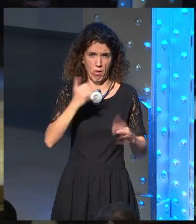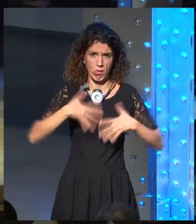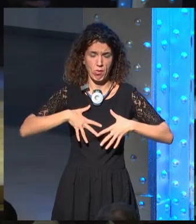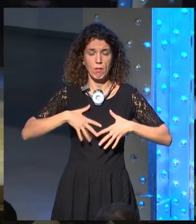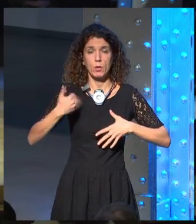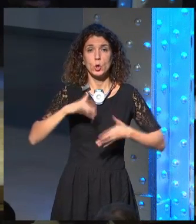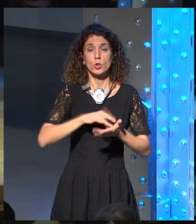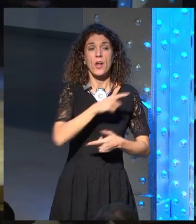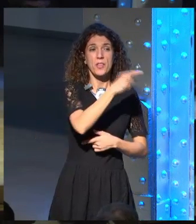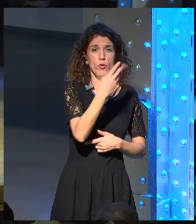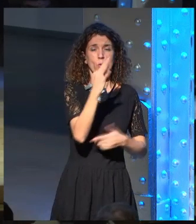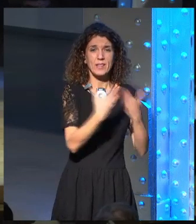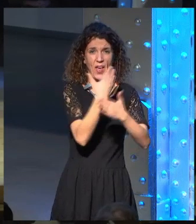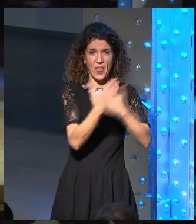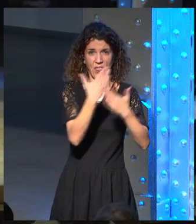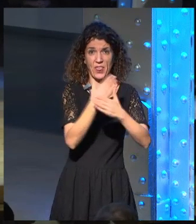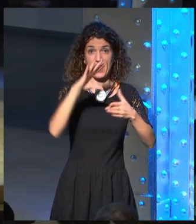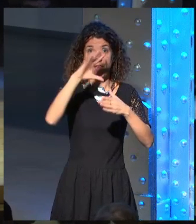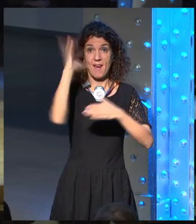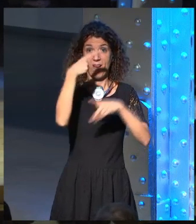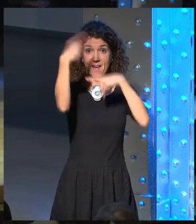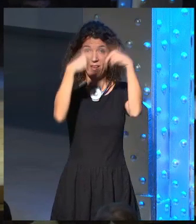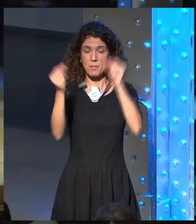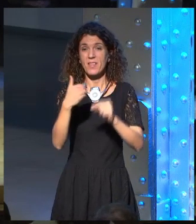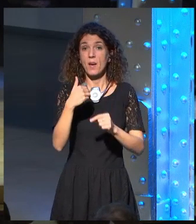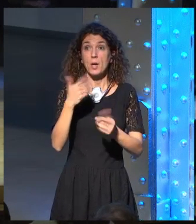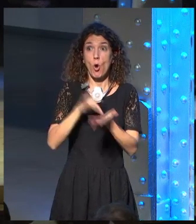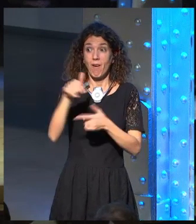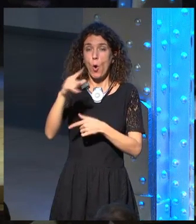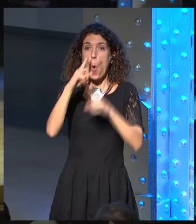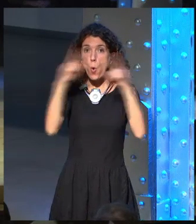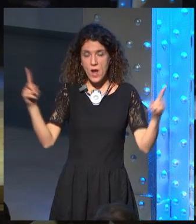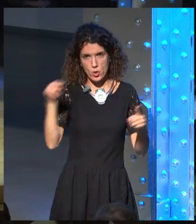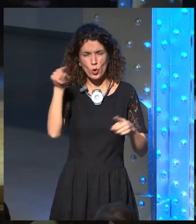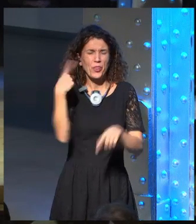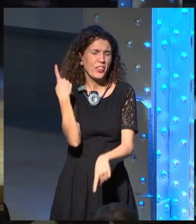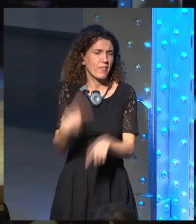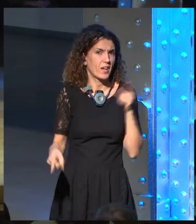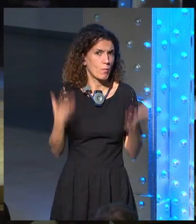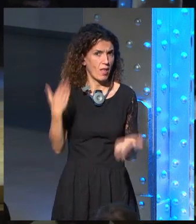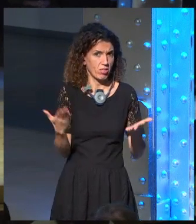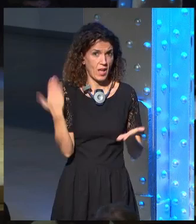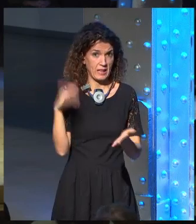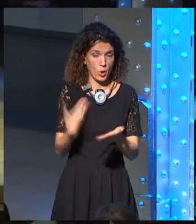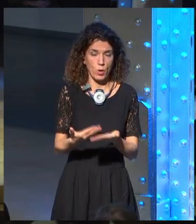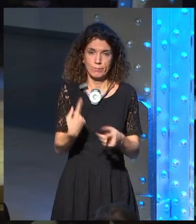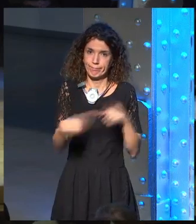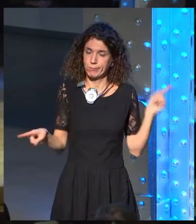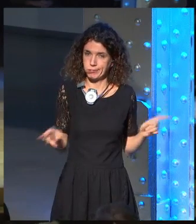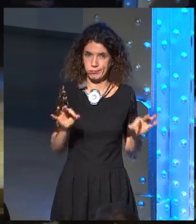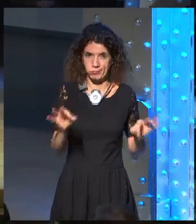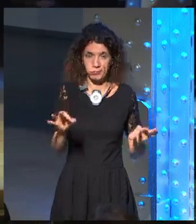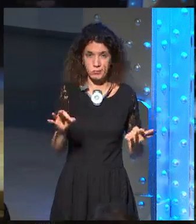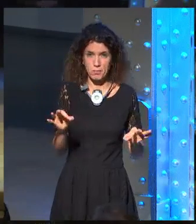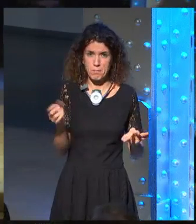pasado 150 días en el espacio, pero esta vez era casi un año y eso era muy distinto, era todo ampliado.